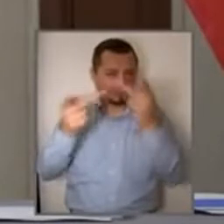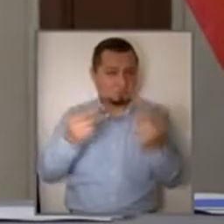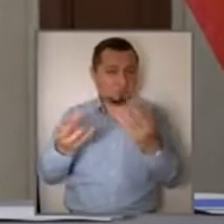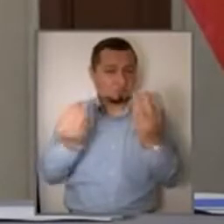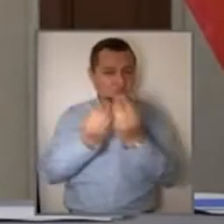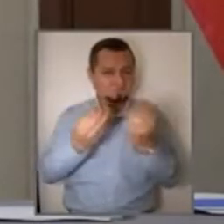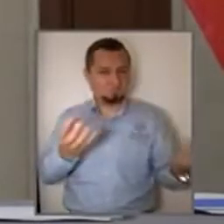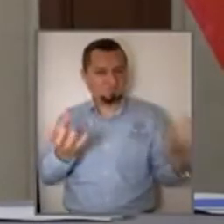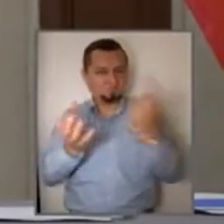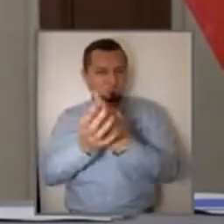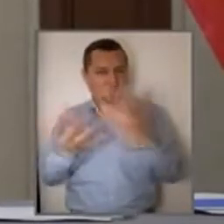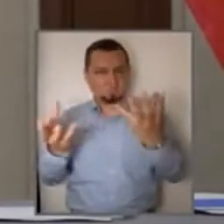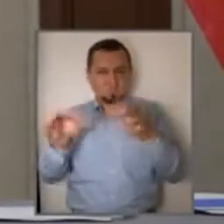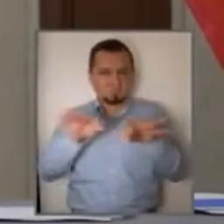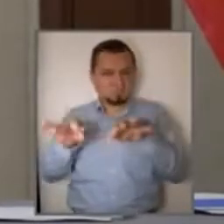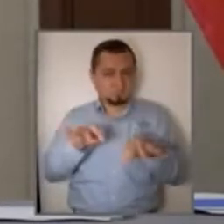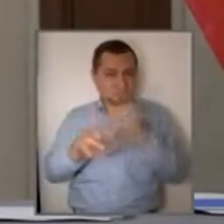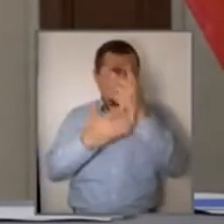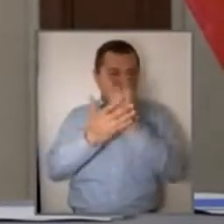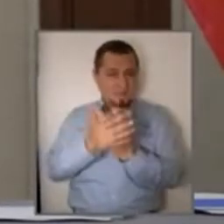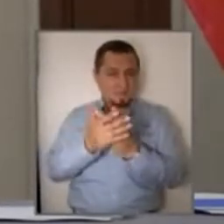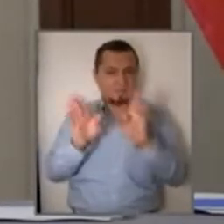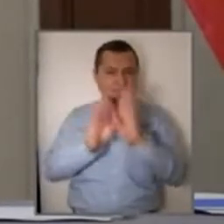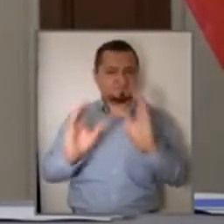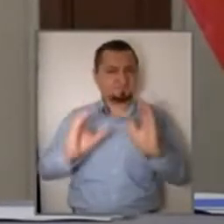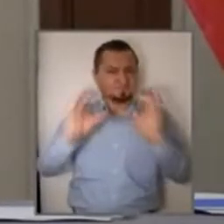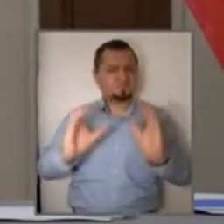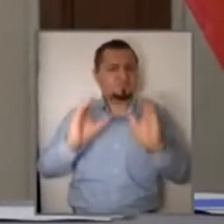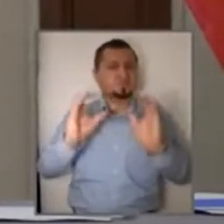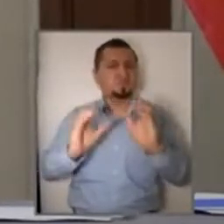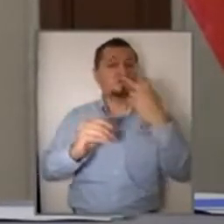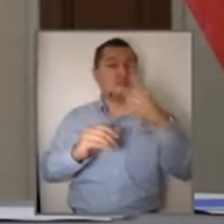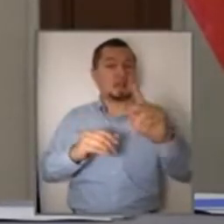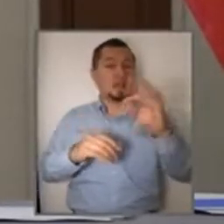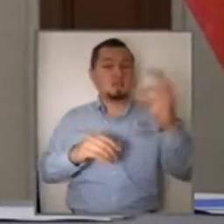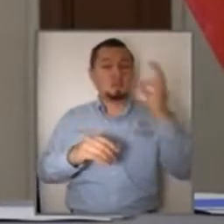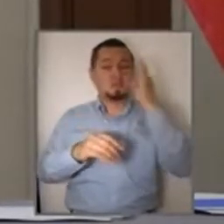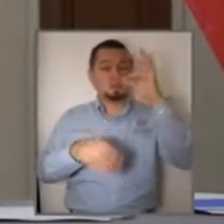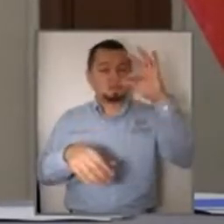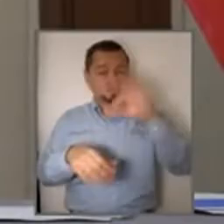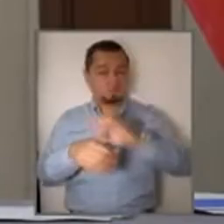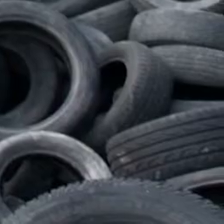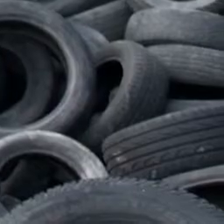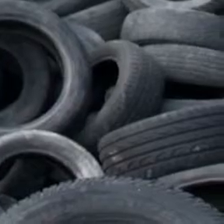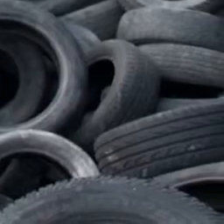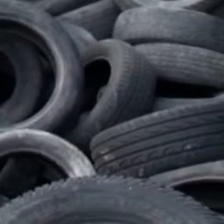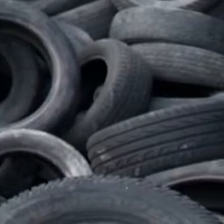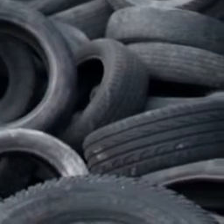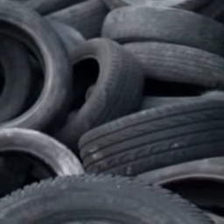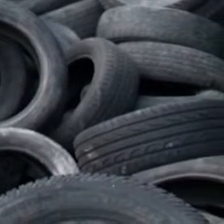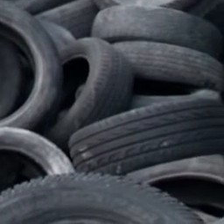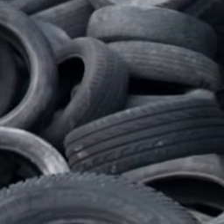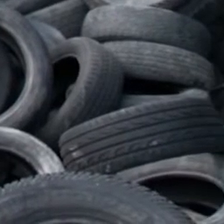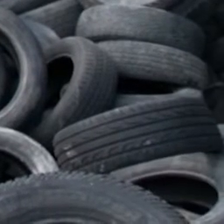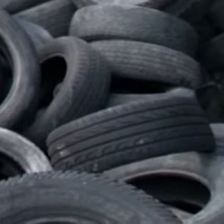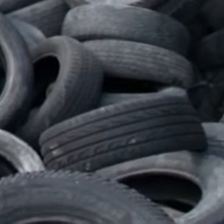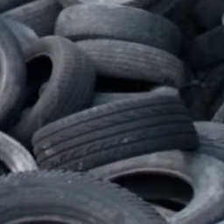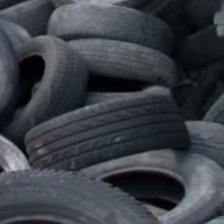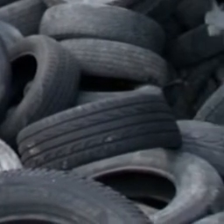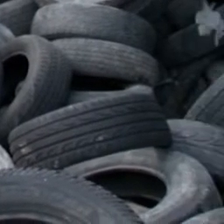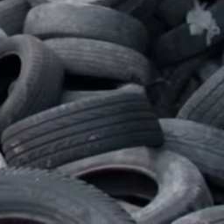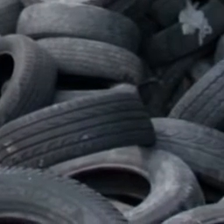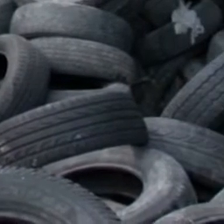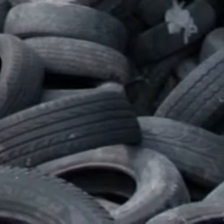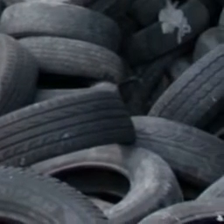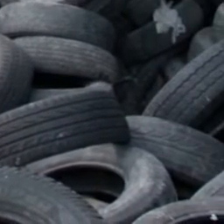gabinete social ana barbara casillas anuncia la estrategia de disposición de llantas a través del programa jalisco reduce en municipios